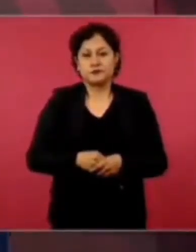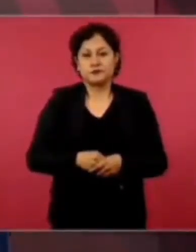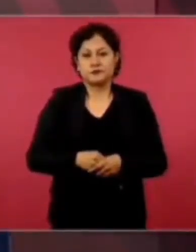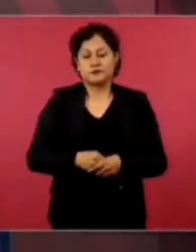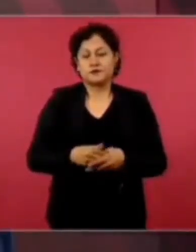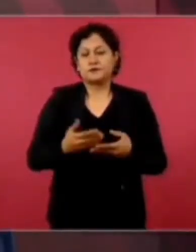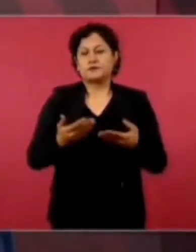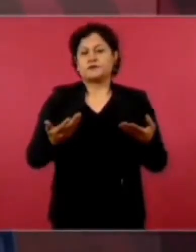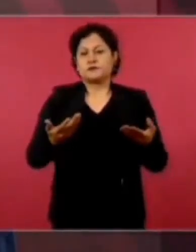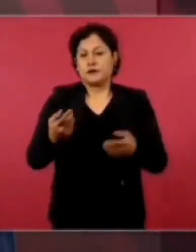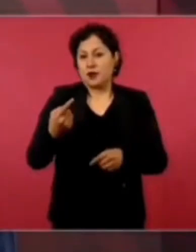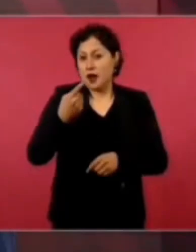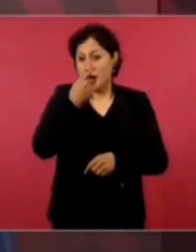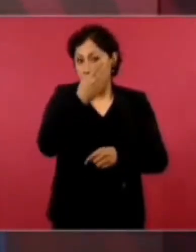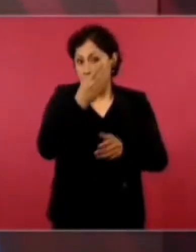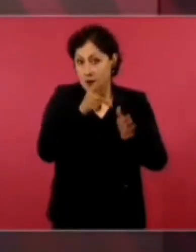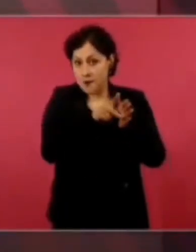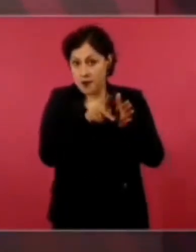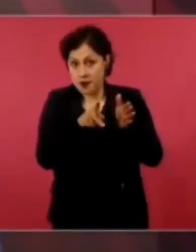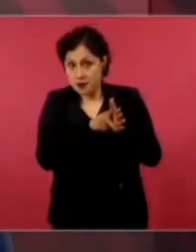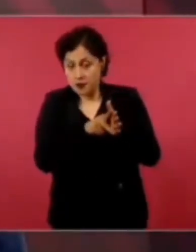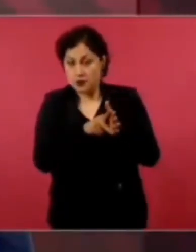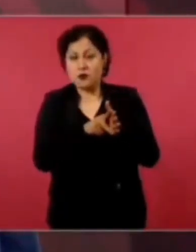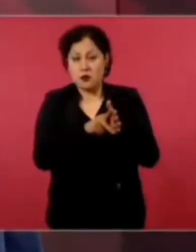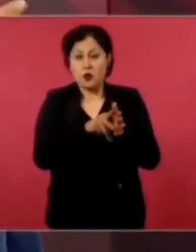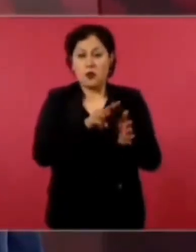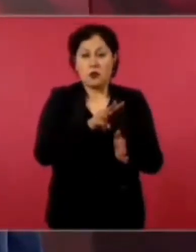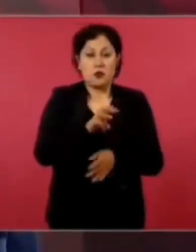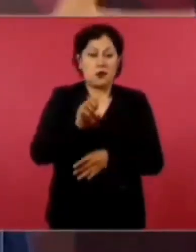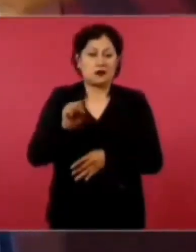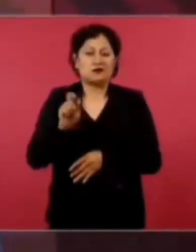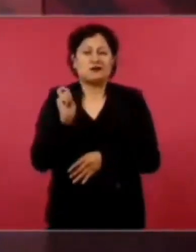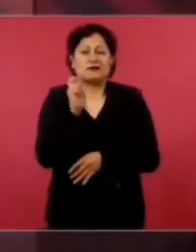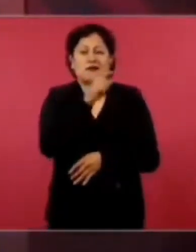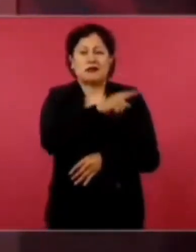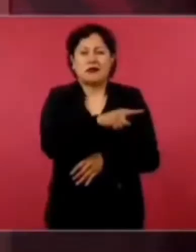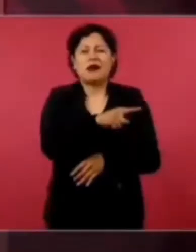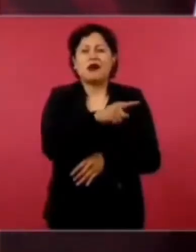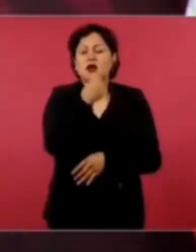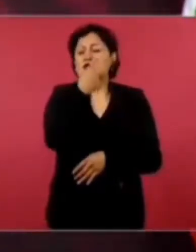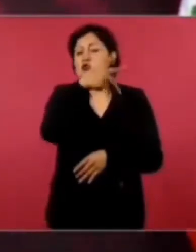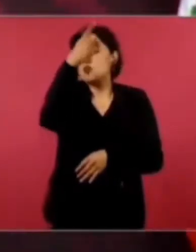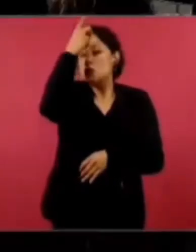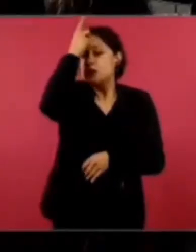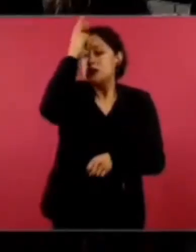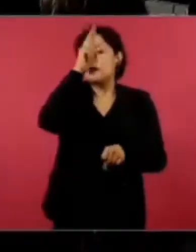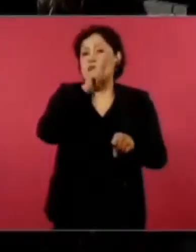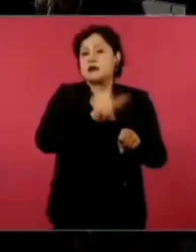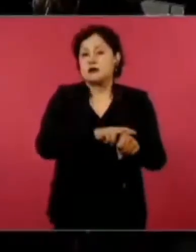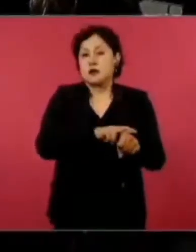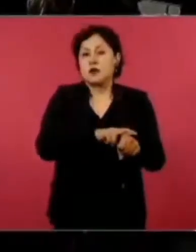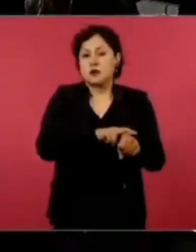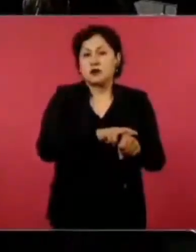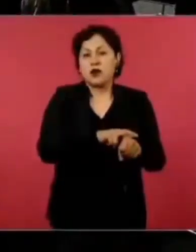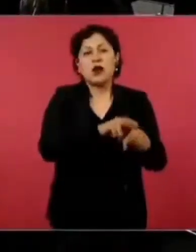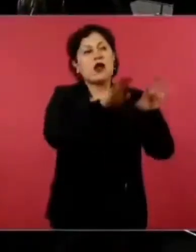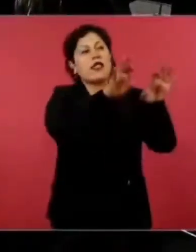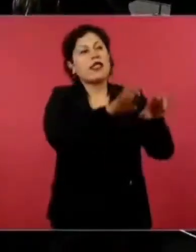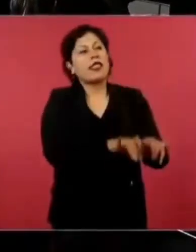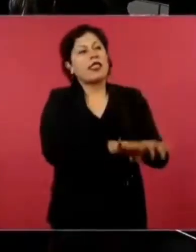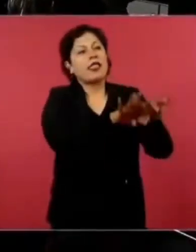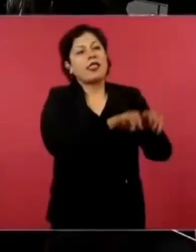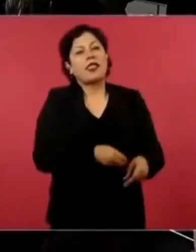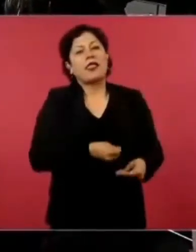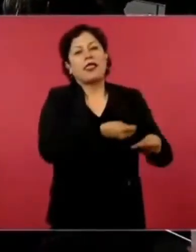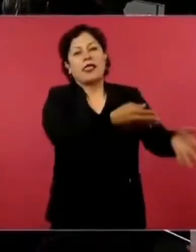entera el Wall Street Journal o los directivos sobre lo que pasa en México? Pues escuchando a